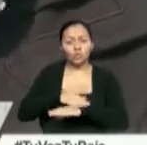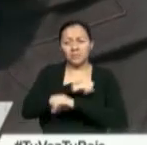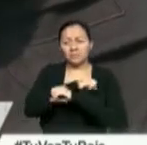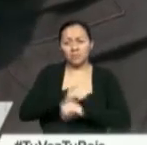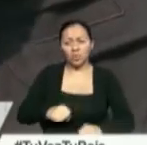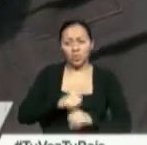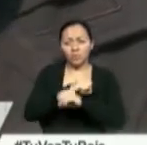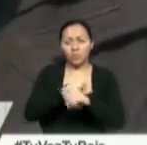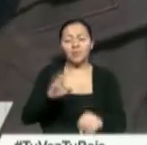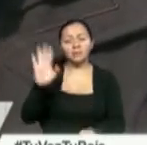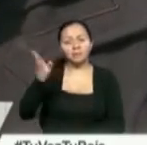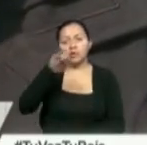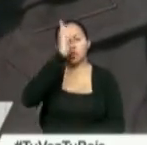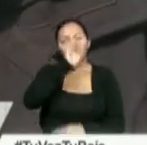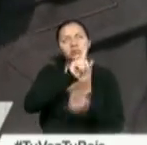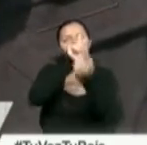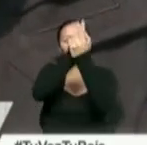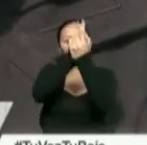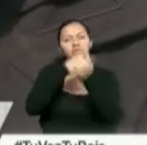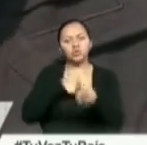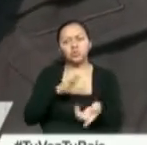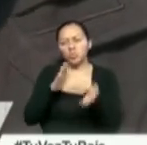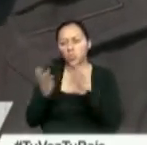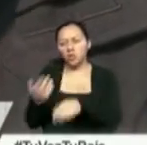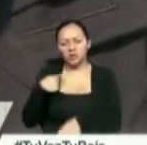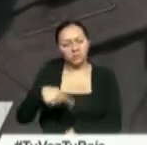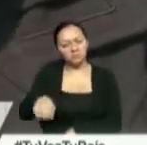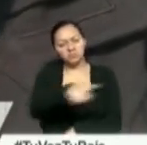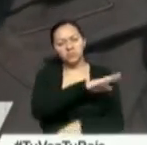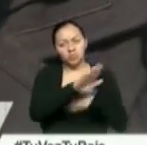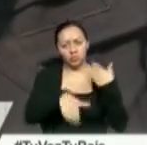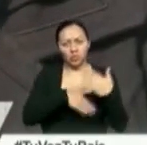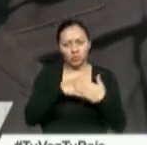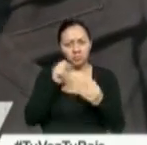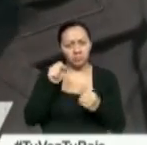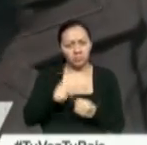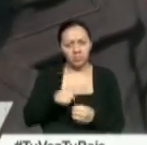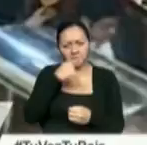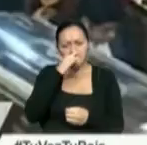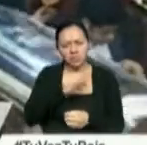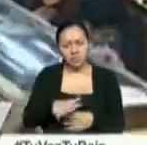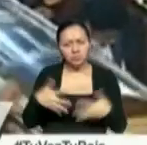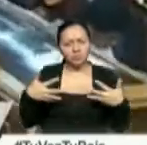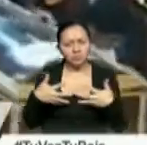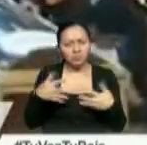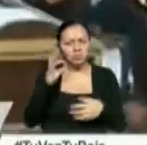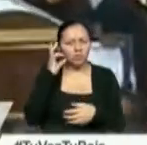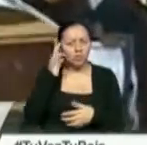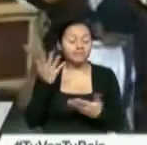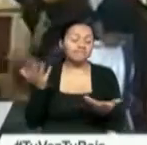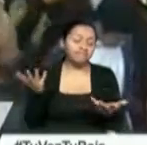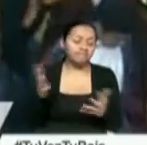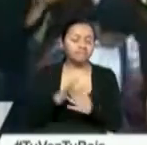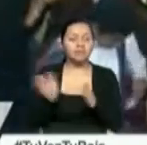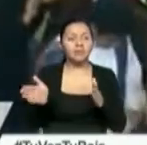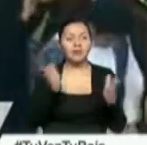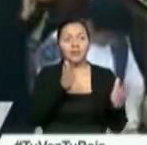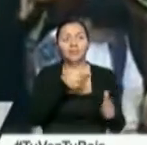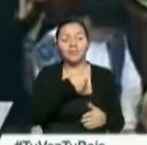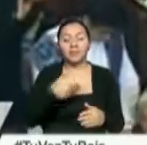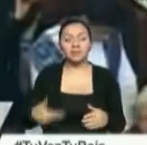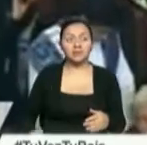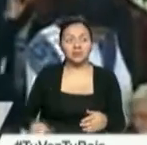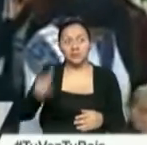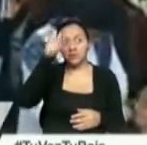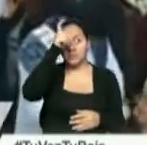él conozca a dios le dirá yo maté así sin ella terror hice a personas niños y mujeres en tanto el presidente egipcio abdel